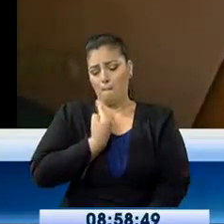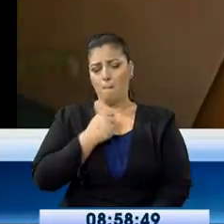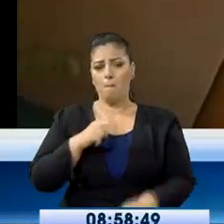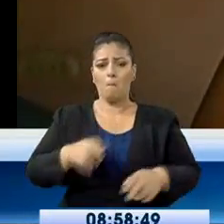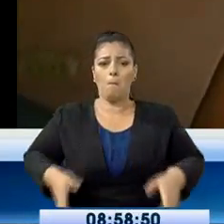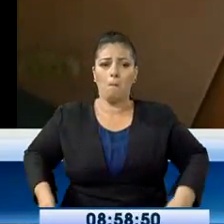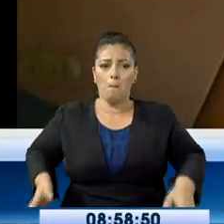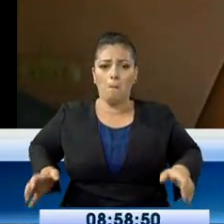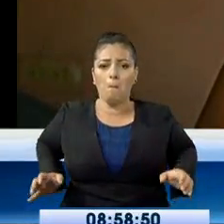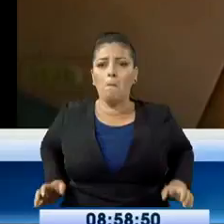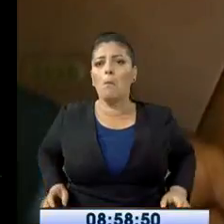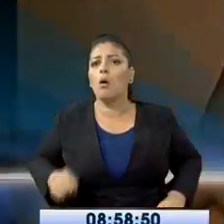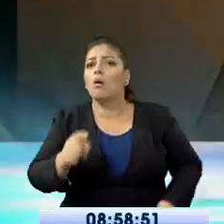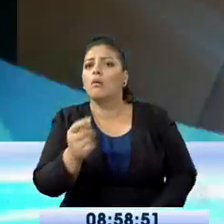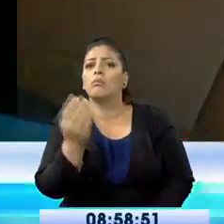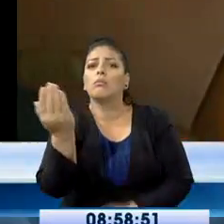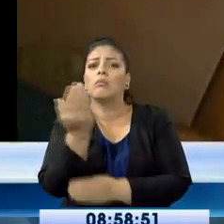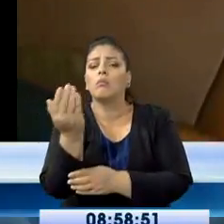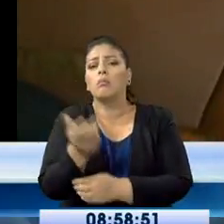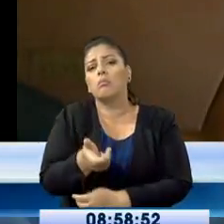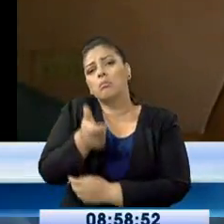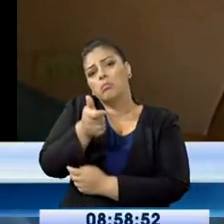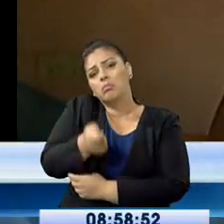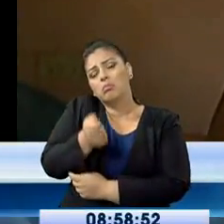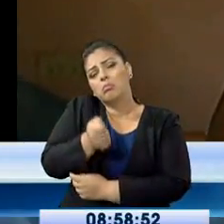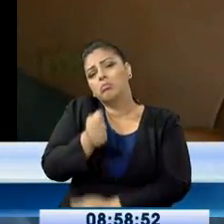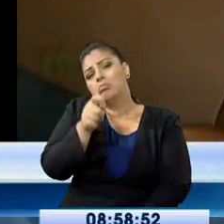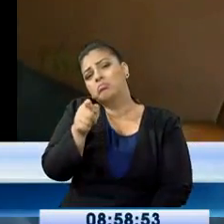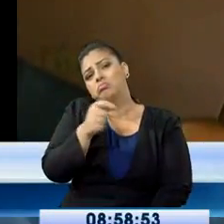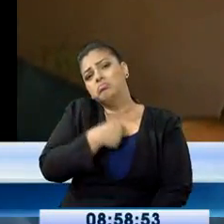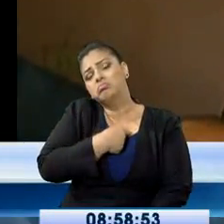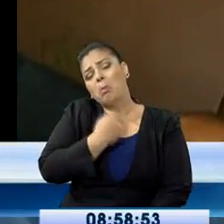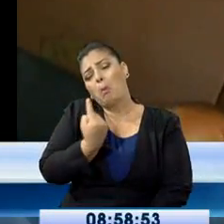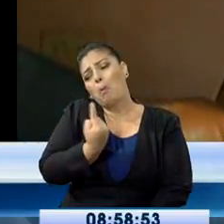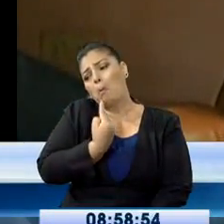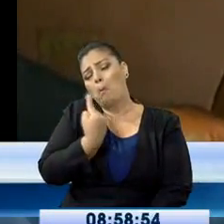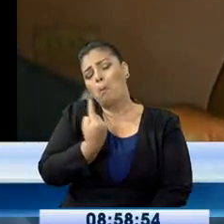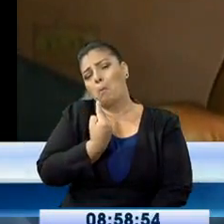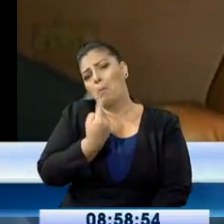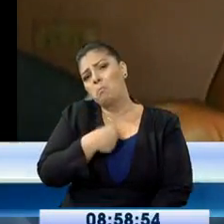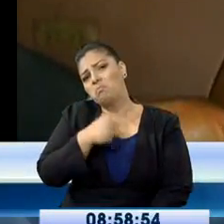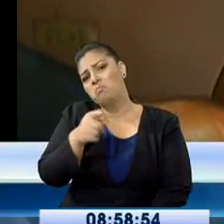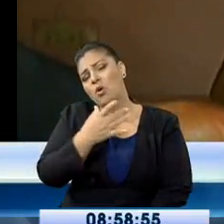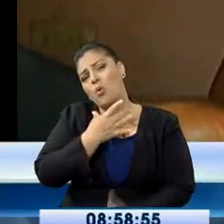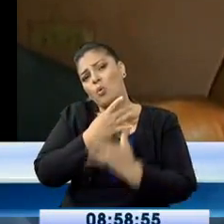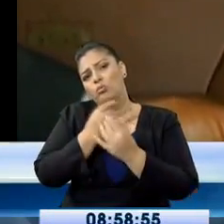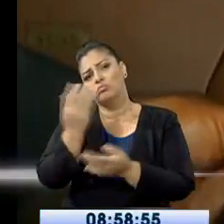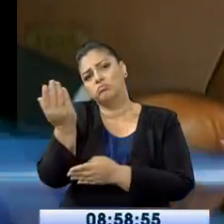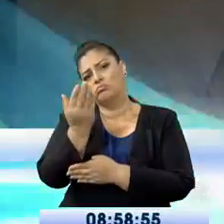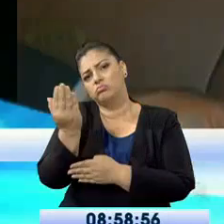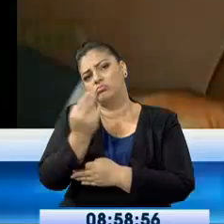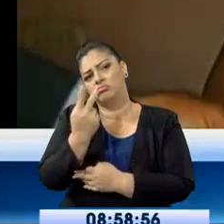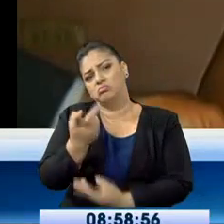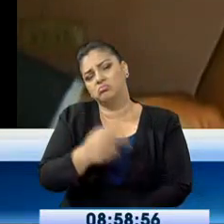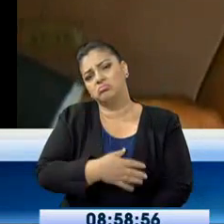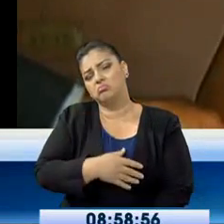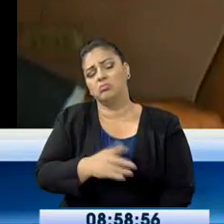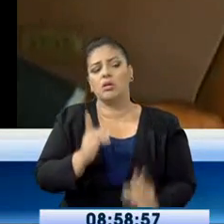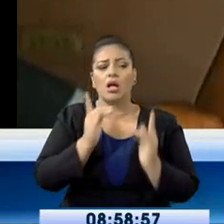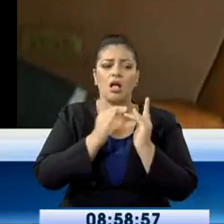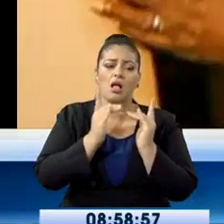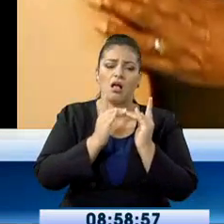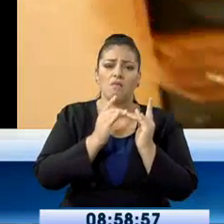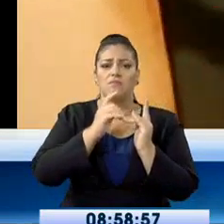ahí me... Digamos, es como que estuviera con otra persona, pero sin televisor y una camita para poder